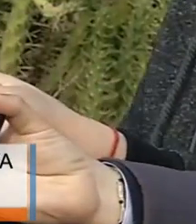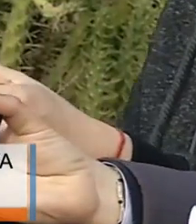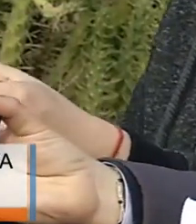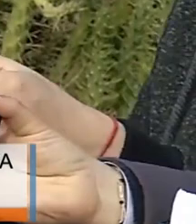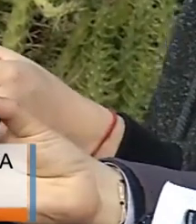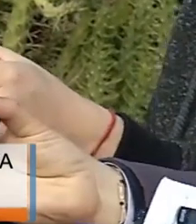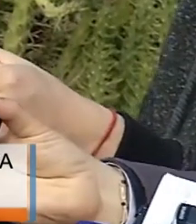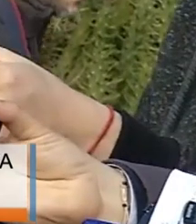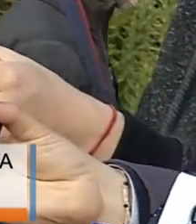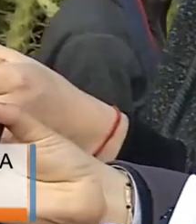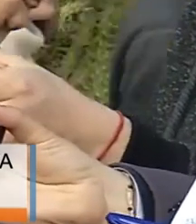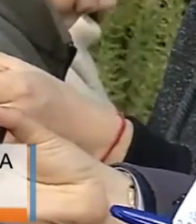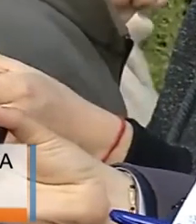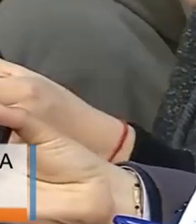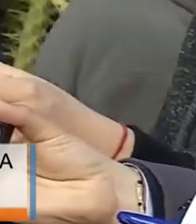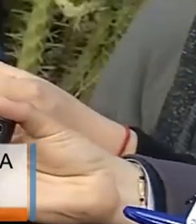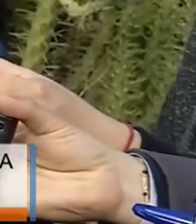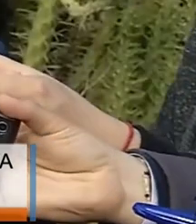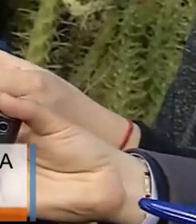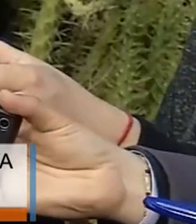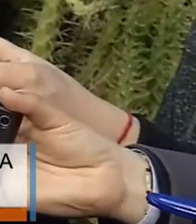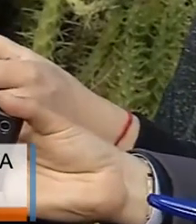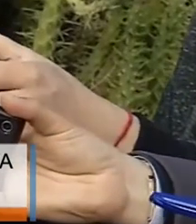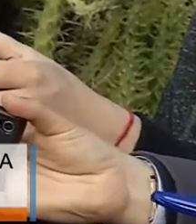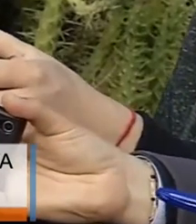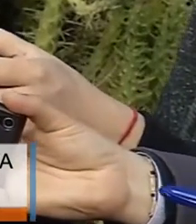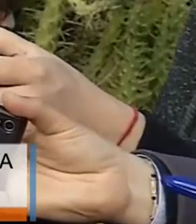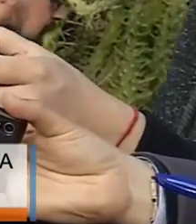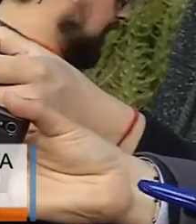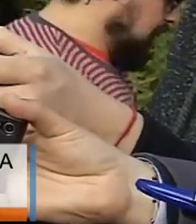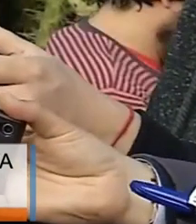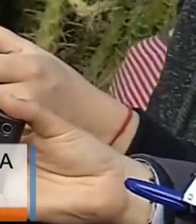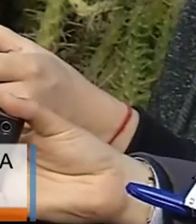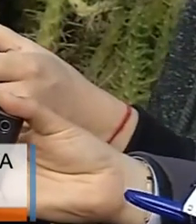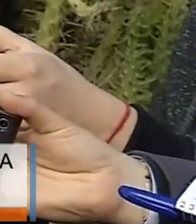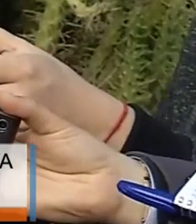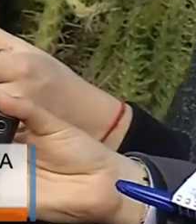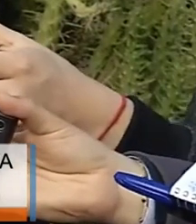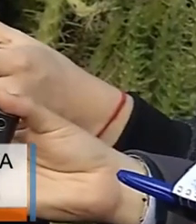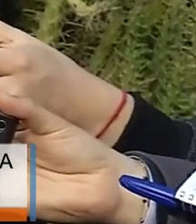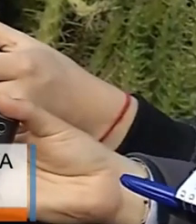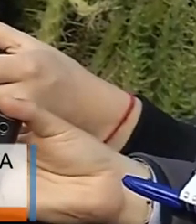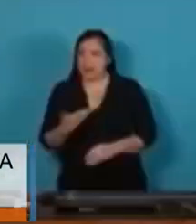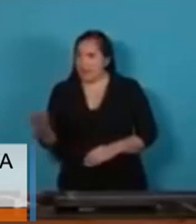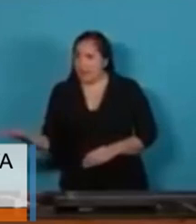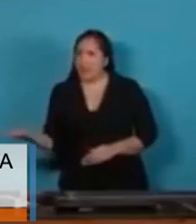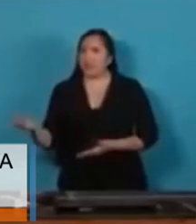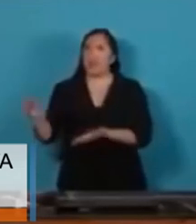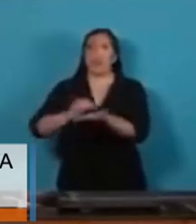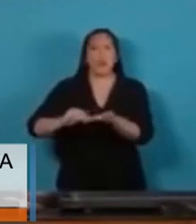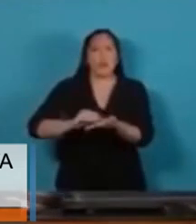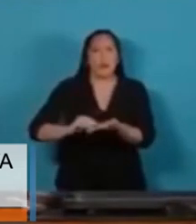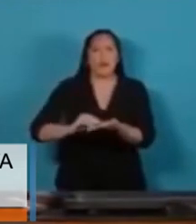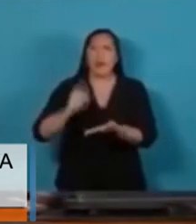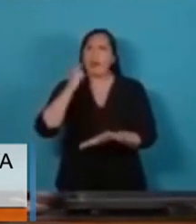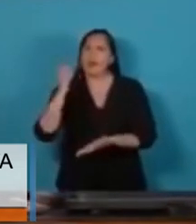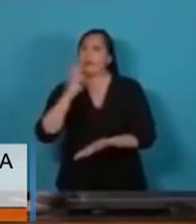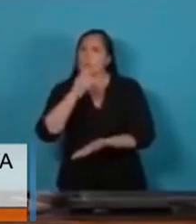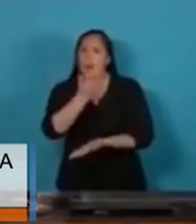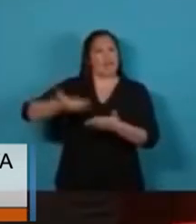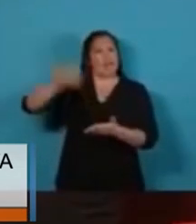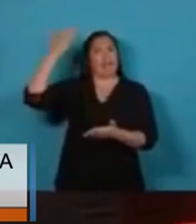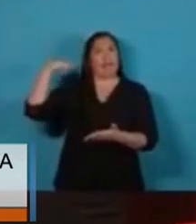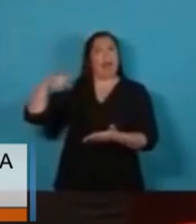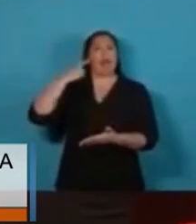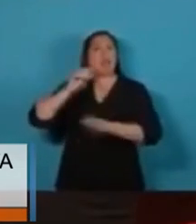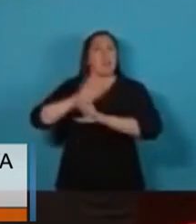todo, ya están poniéndole el hombro para que salga adelante. Ha mostrado eficacia y rapidez típico